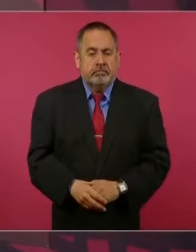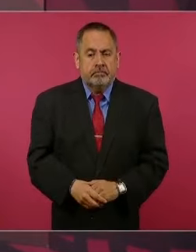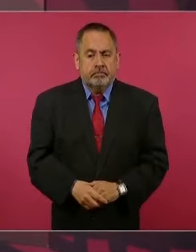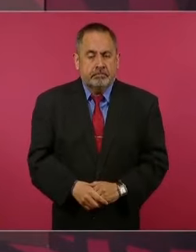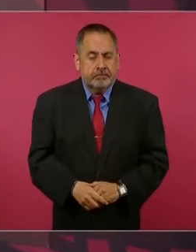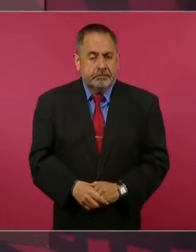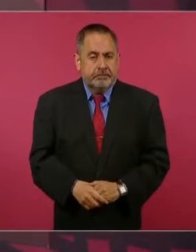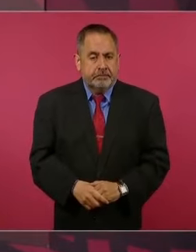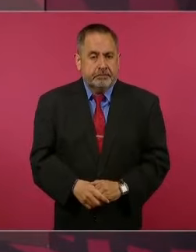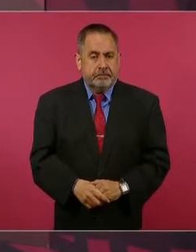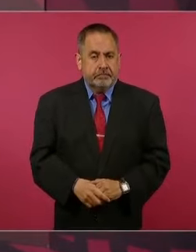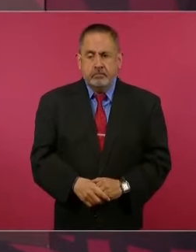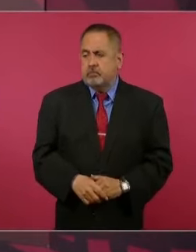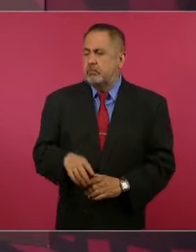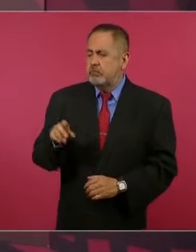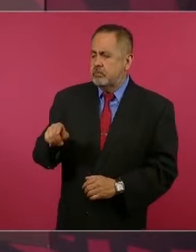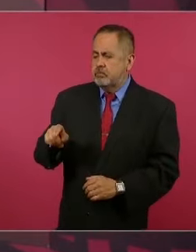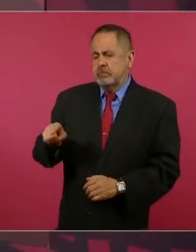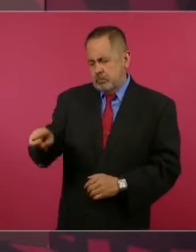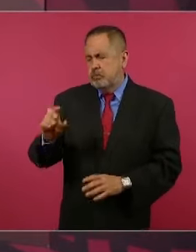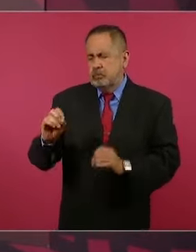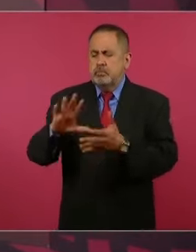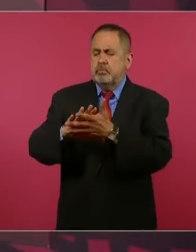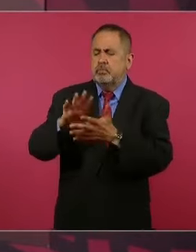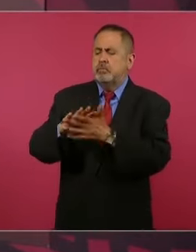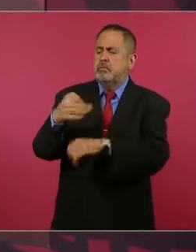o prisión domiciliaria